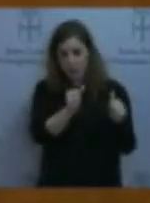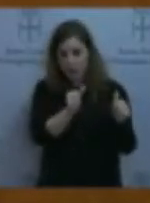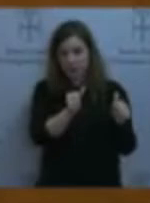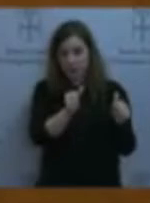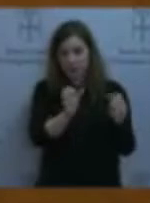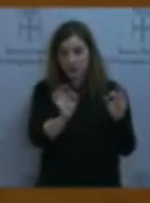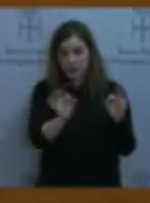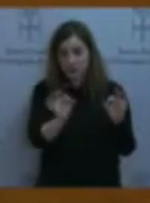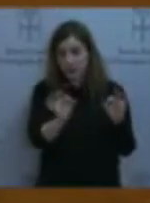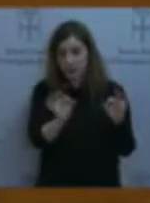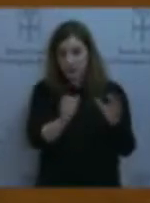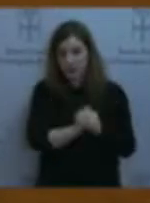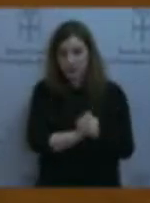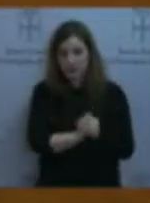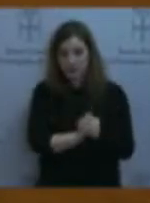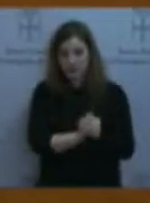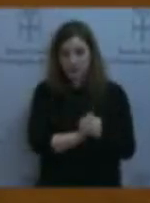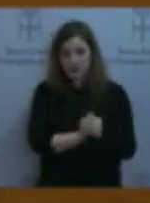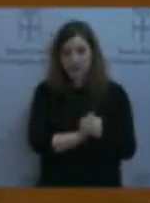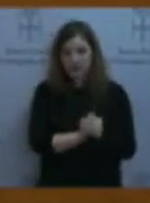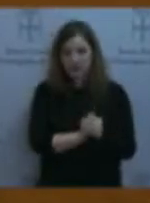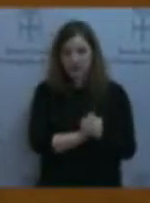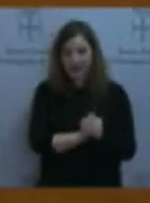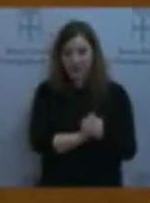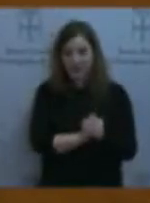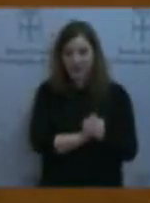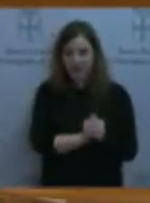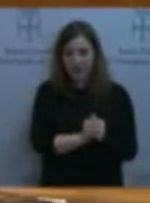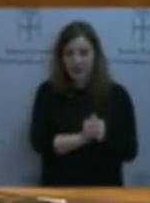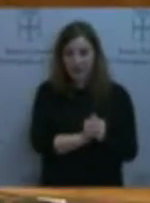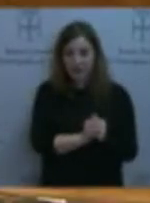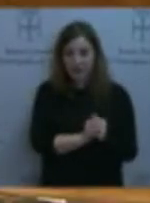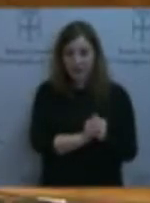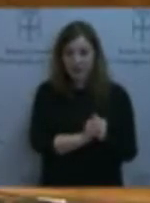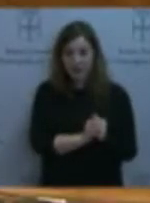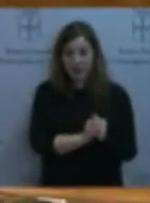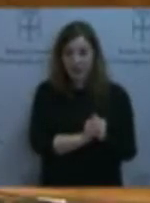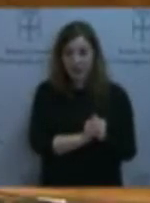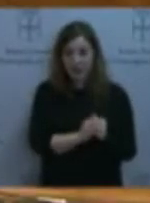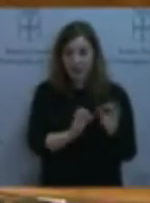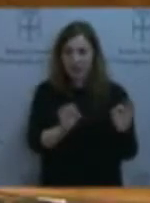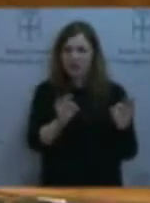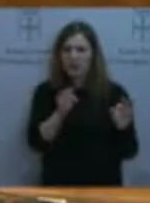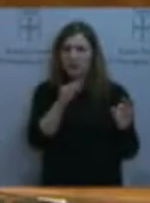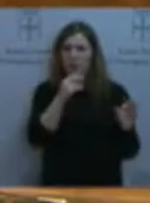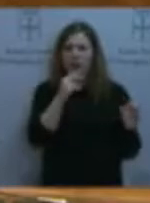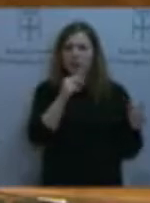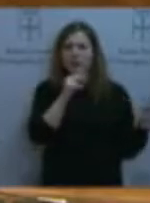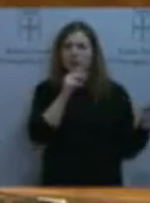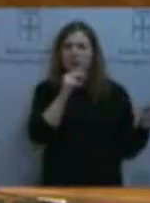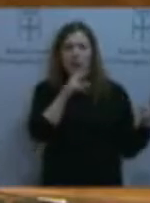Presidente, ¿podría procurar que se redujera el murmullo? Gracias. Señoría, a estas alturas de la